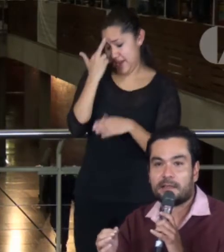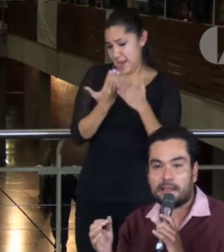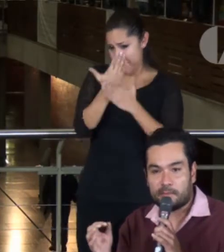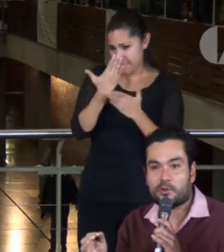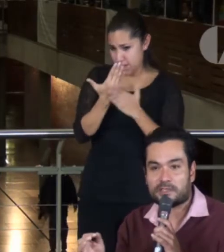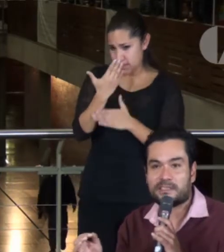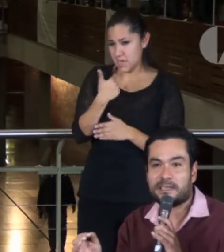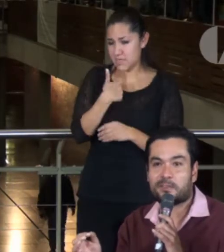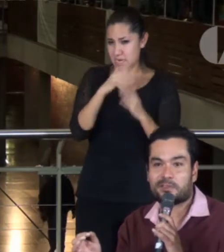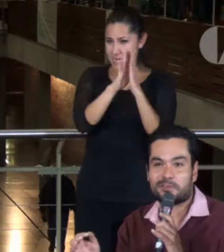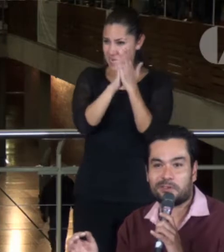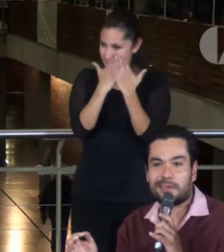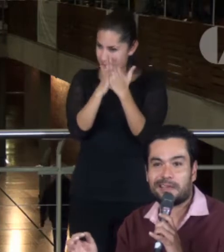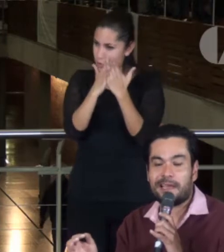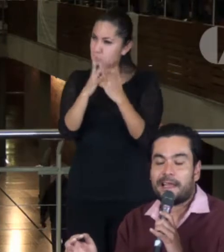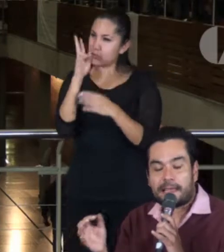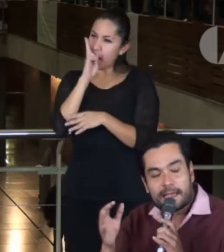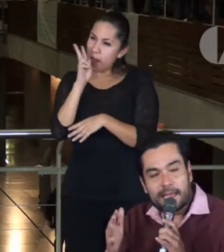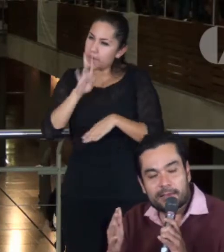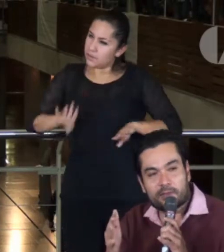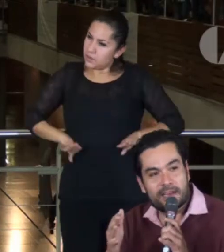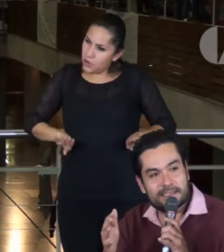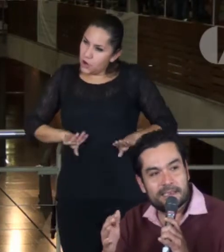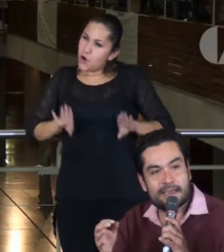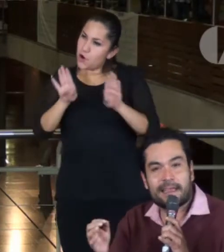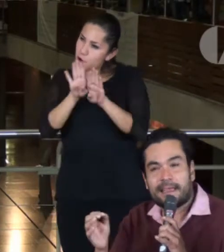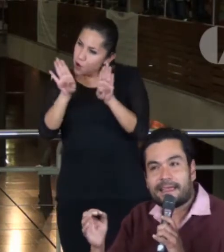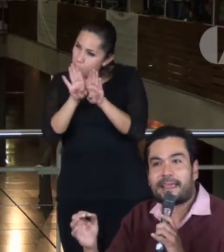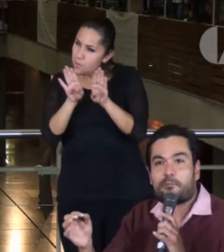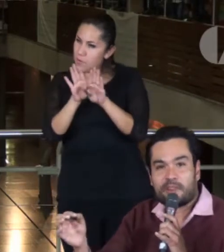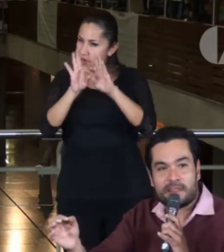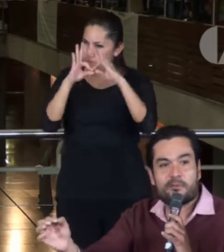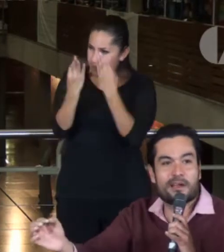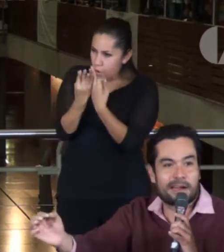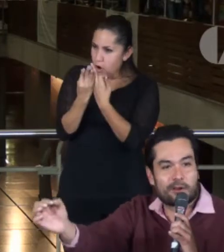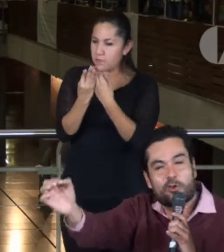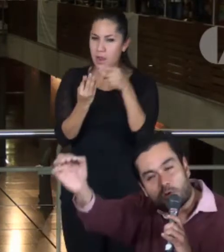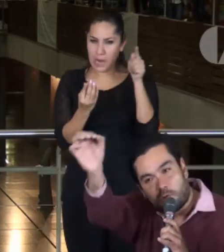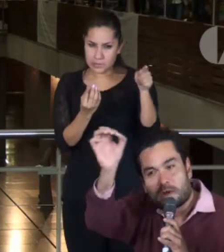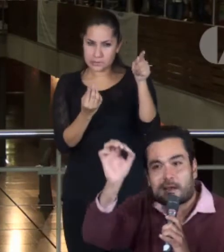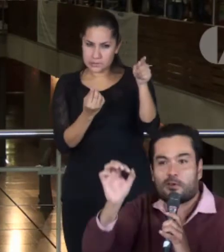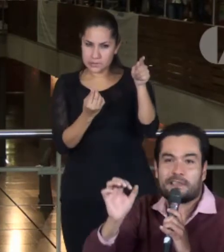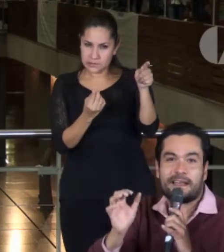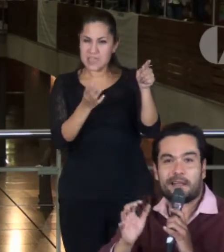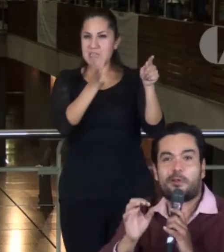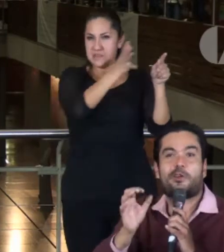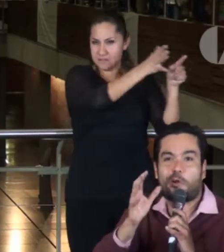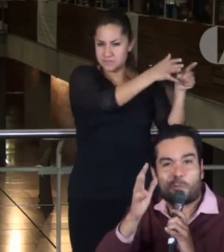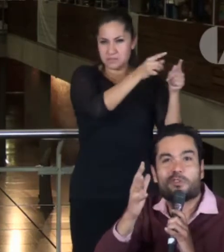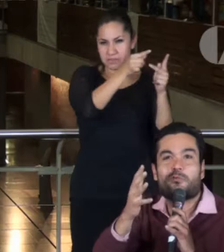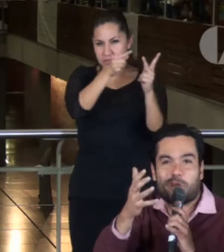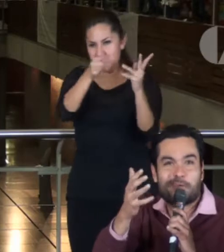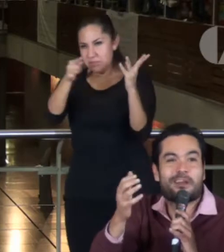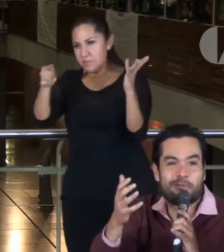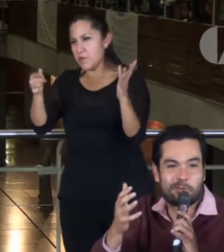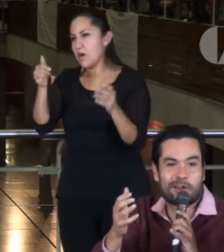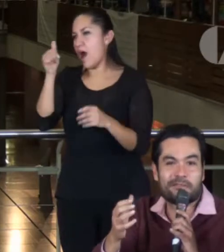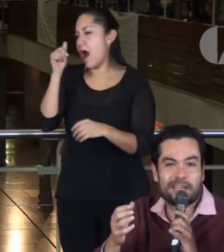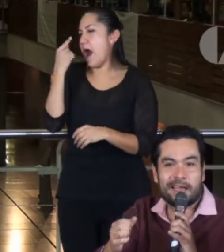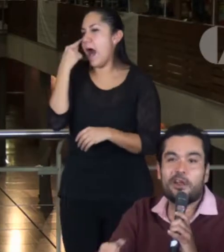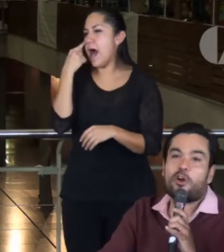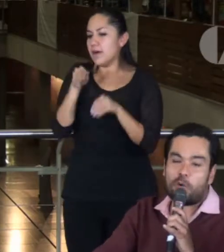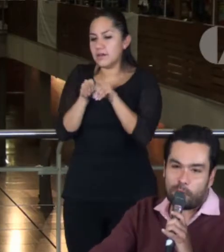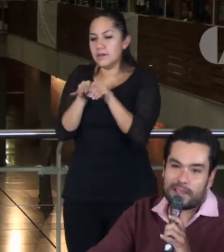de dibujos distintos esto quiere decir que puede dibujar una cosa como si fuera una